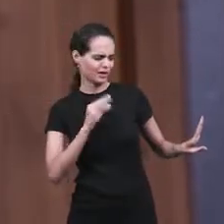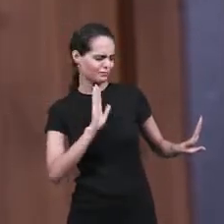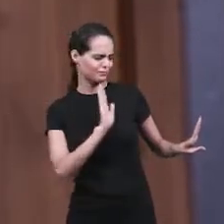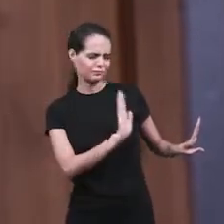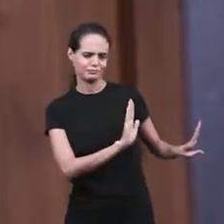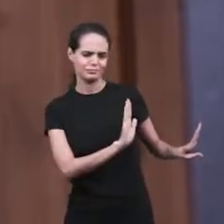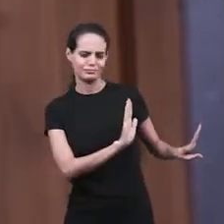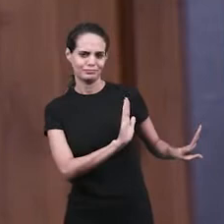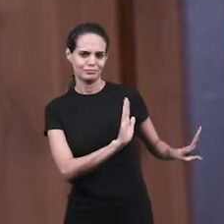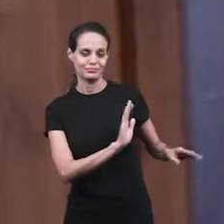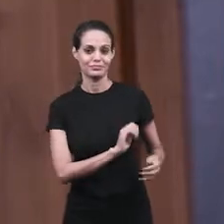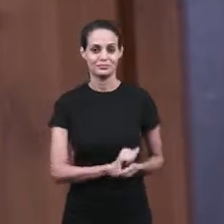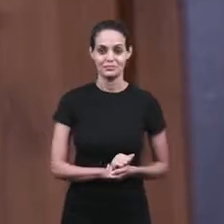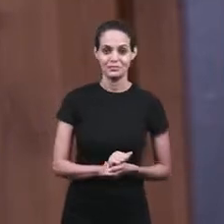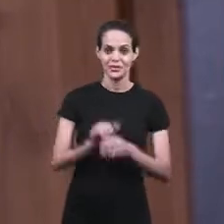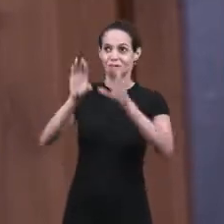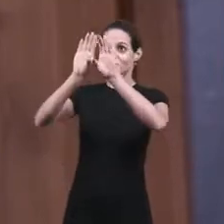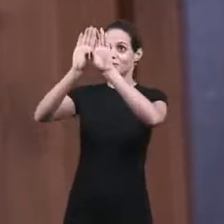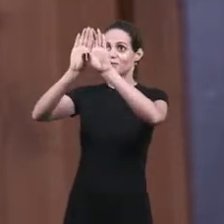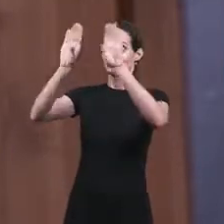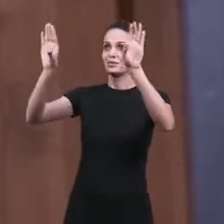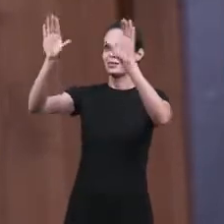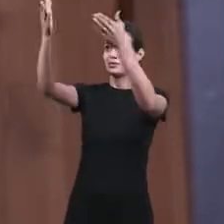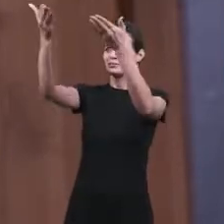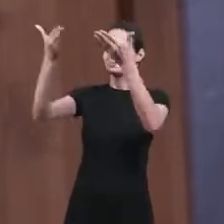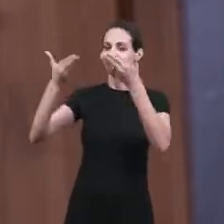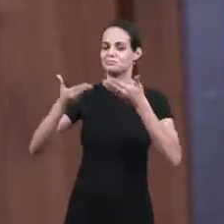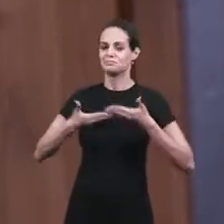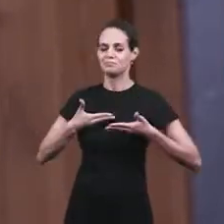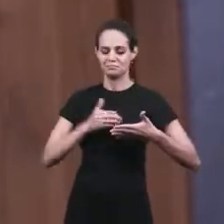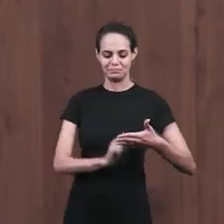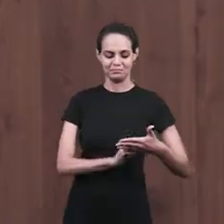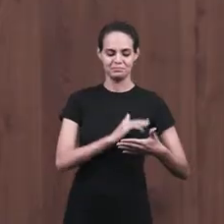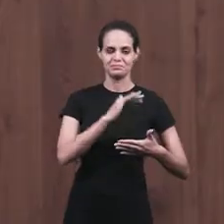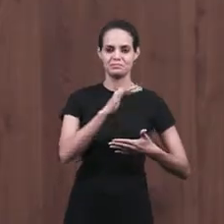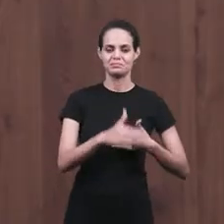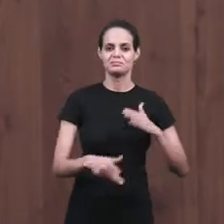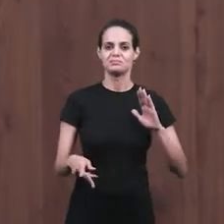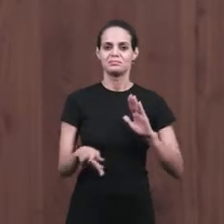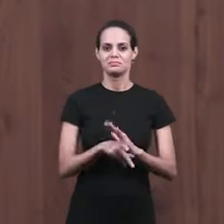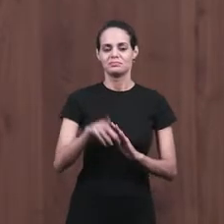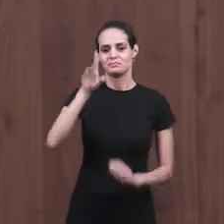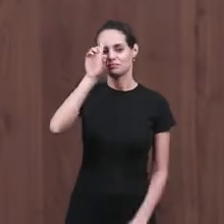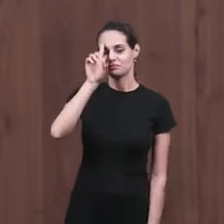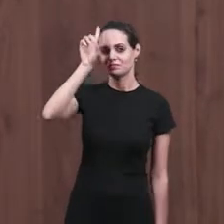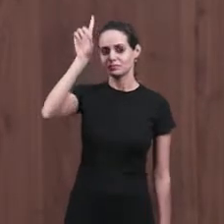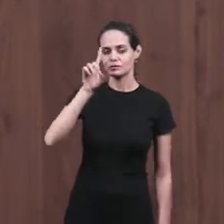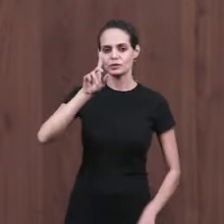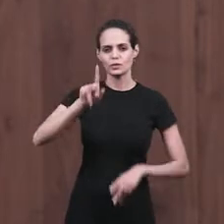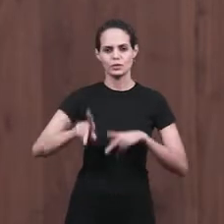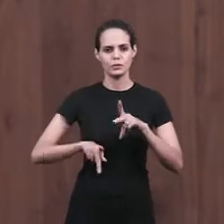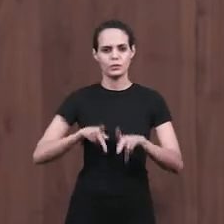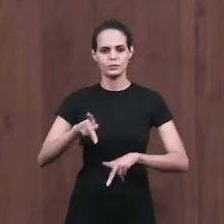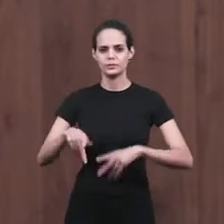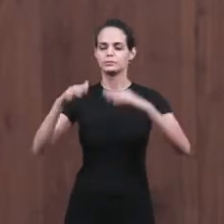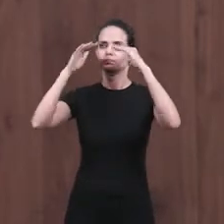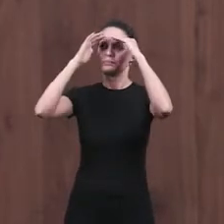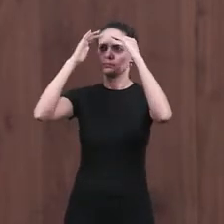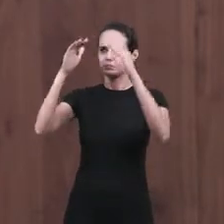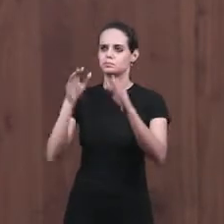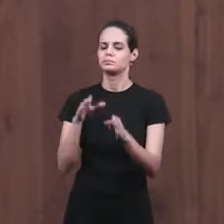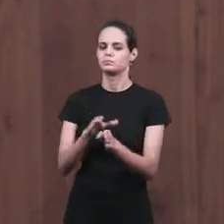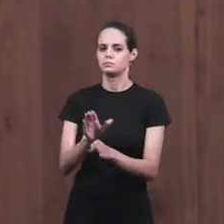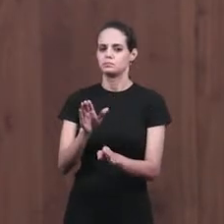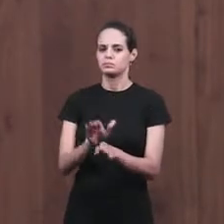y llenándonos de aquello que es del cielo, que viene de Dios. El pueblo del Señor oyó la orientación y